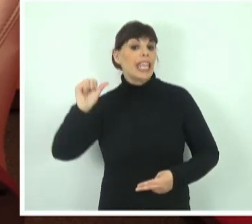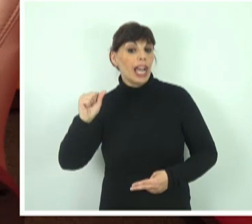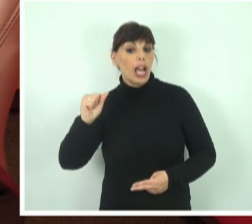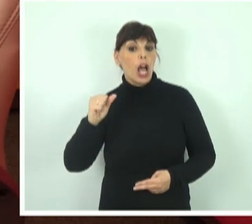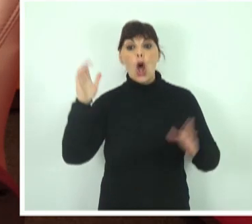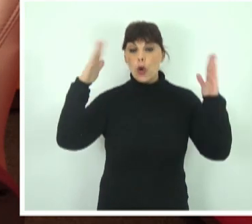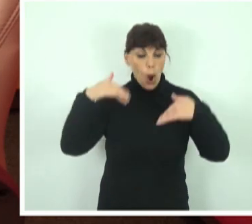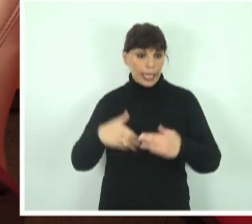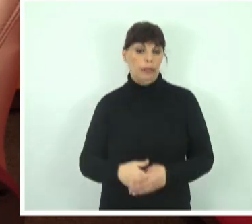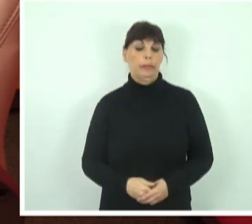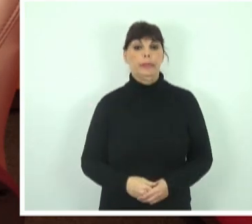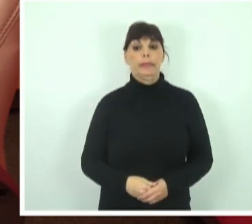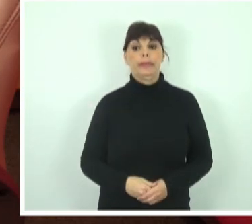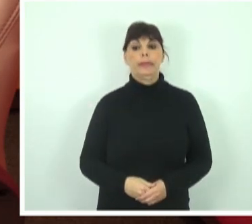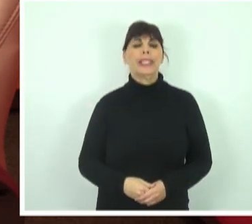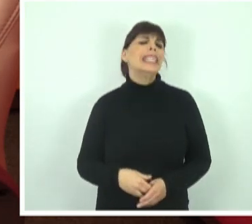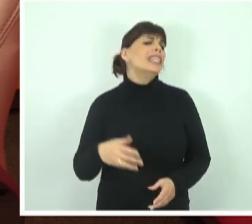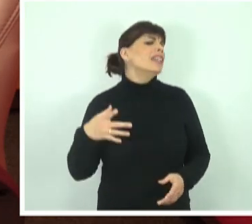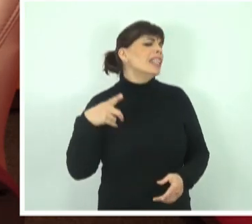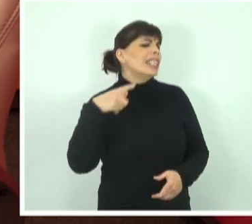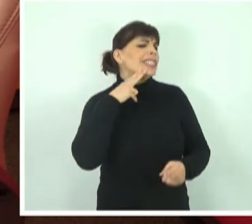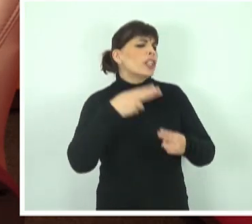Gehenna significa infierno.